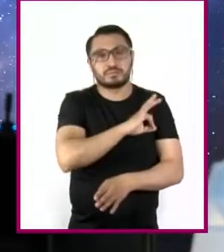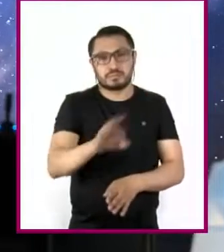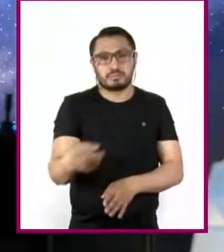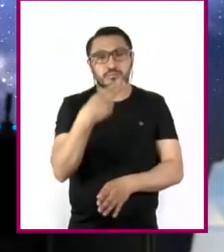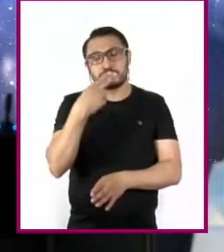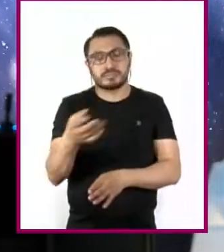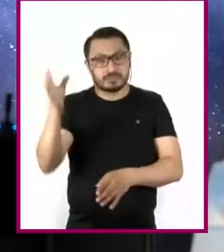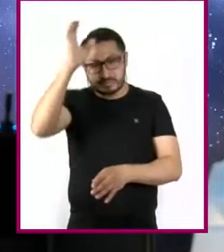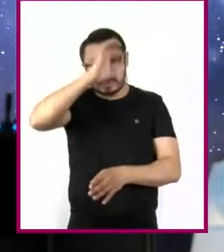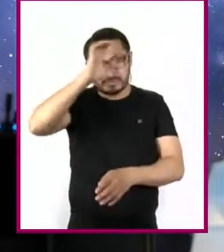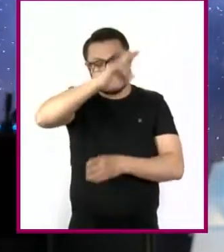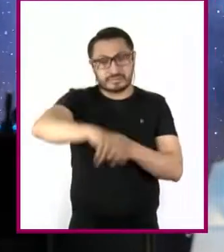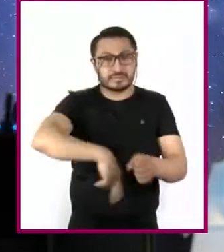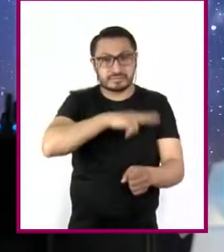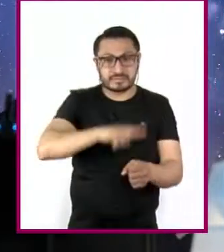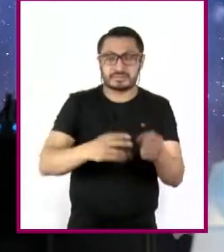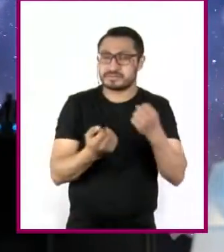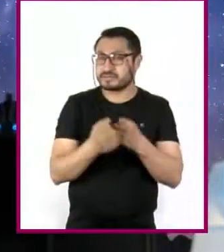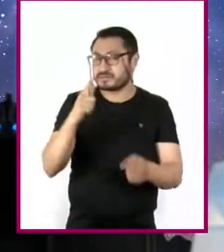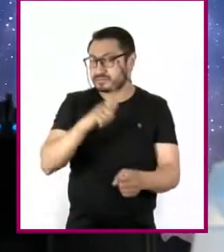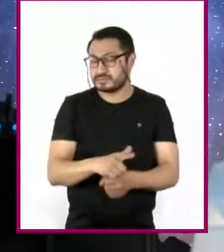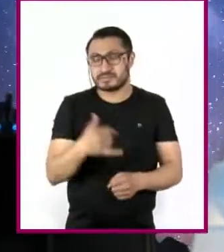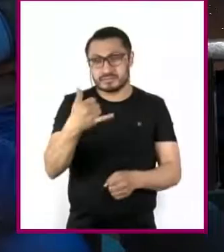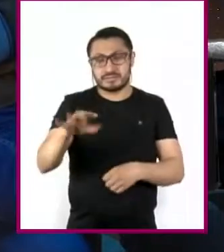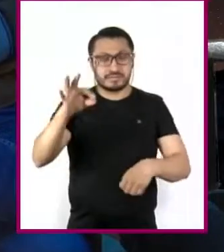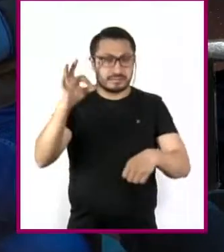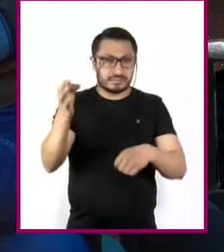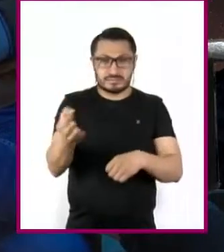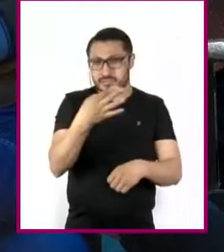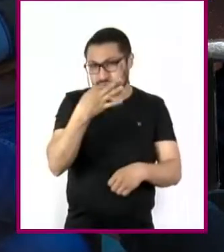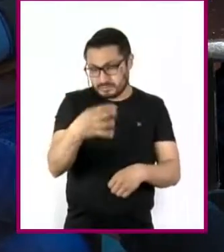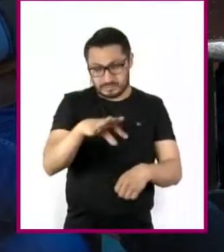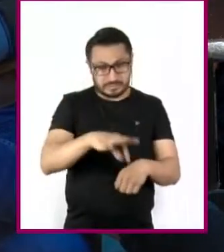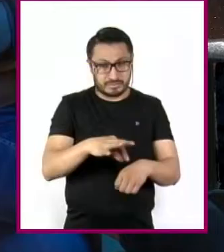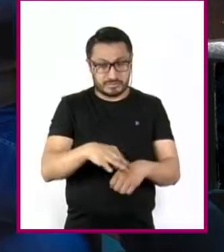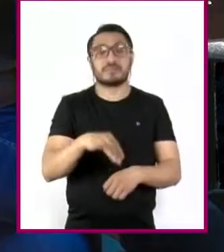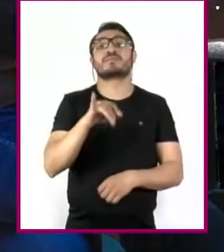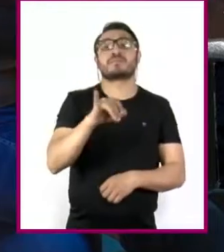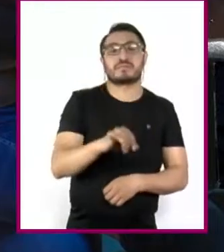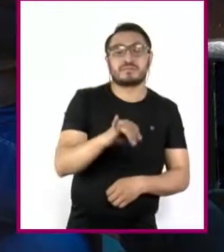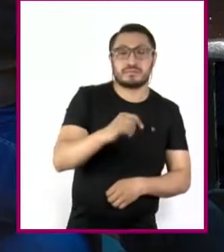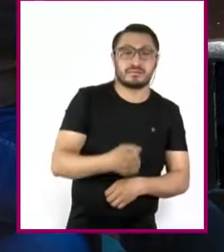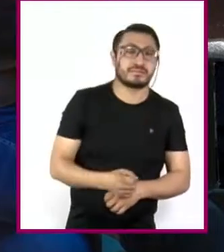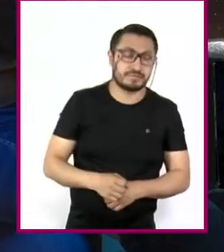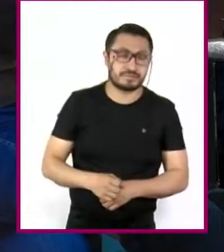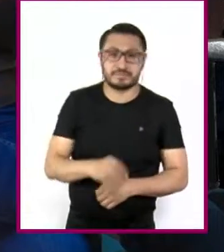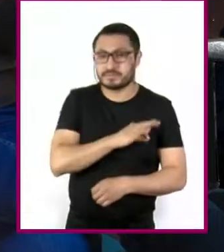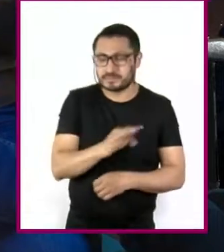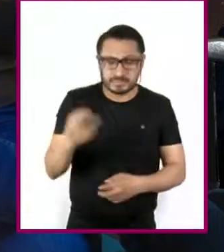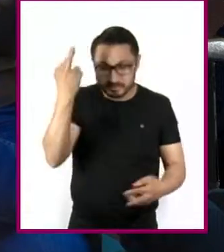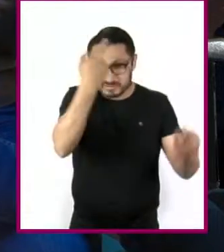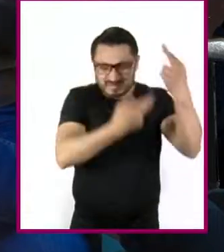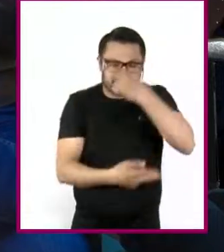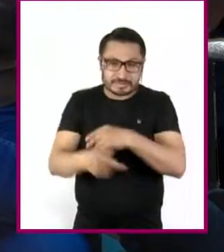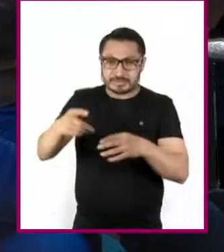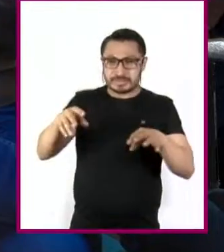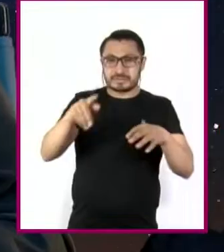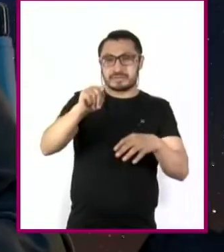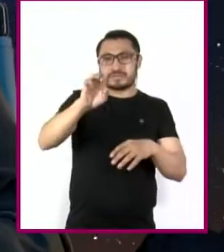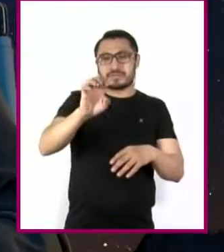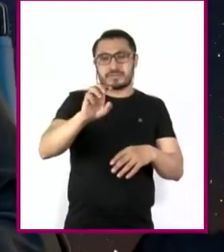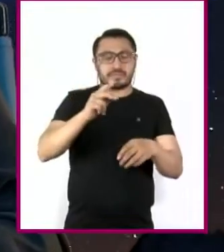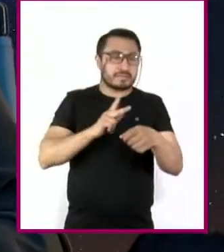aplicar en las ciencias naturales, sociales y la medicina. Así es, amigo. Se pueden analizar desde tejidos hasta